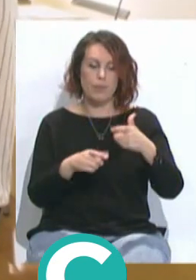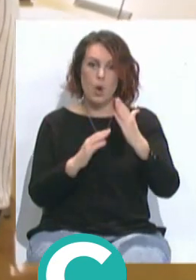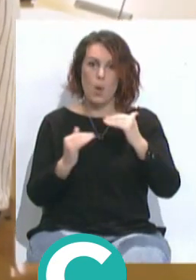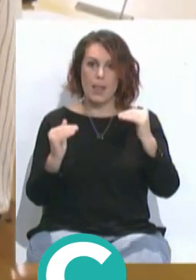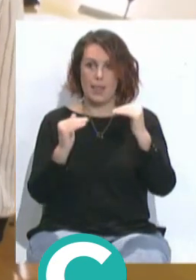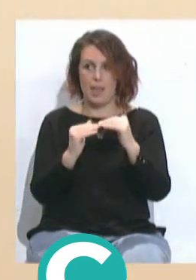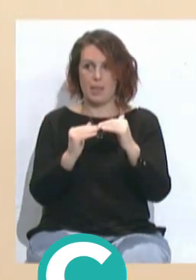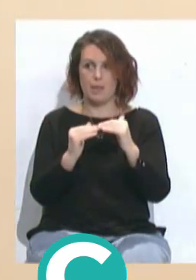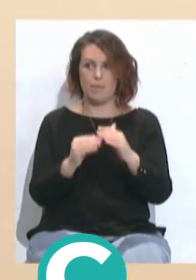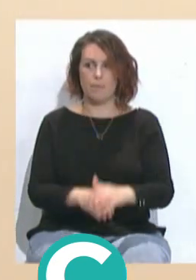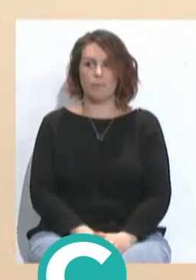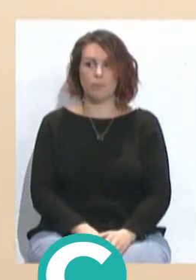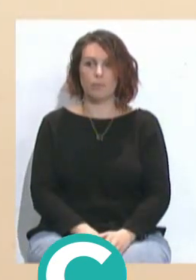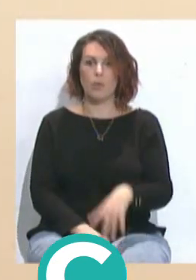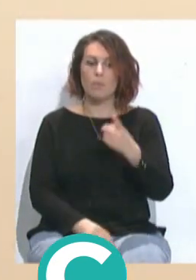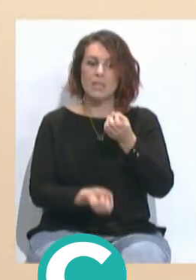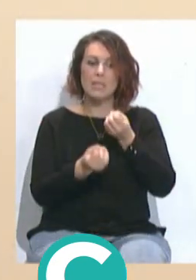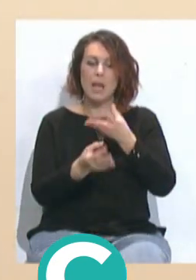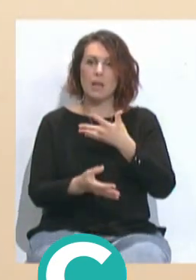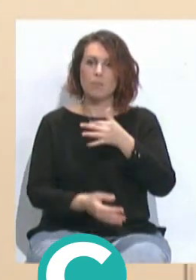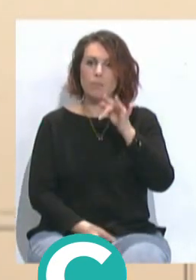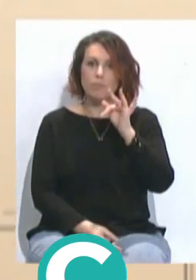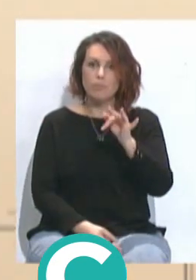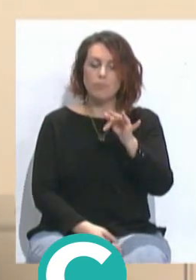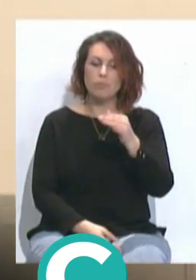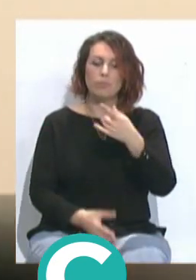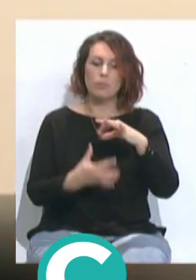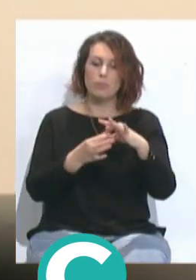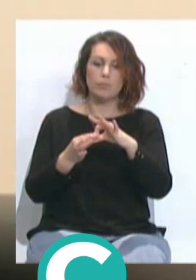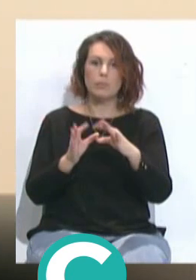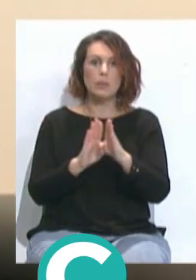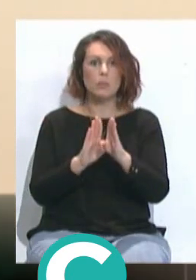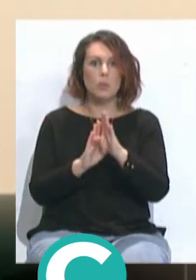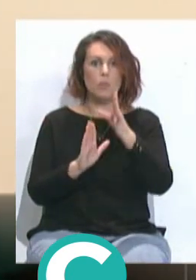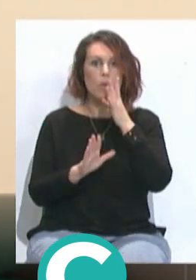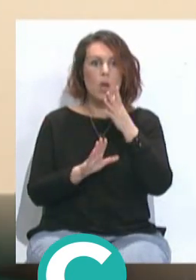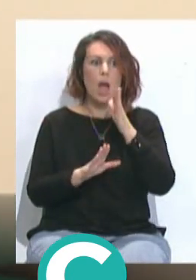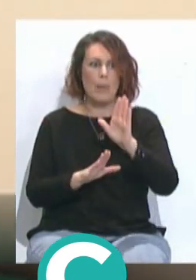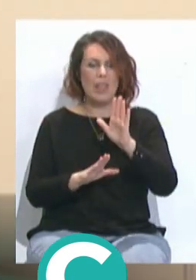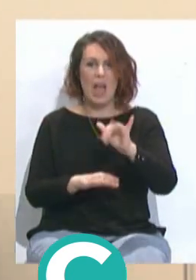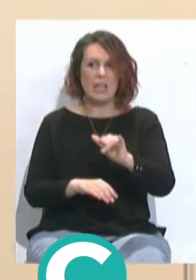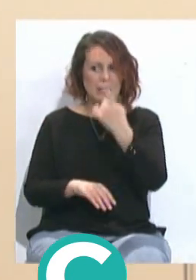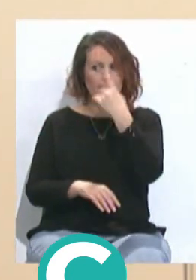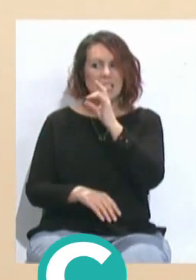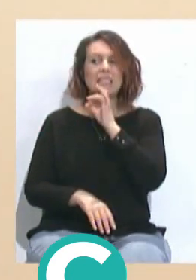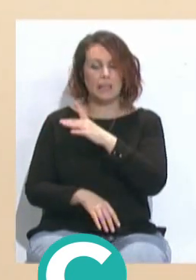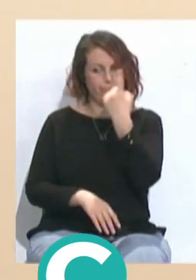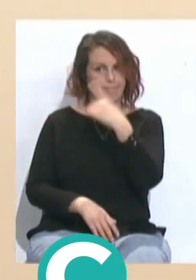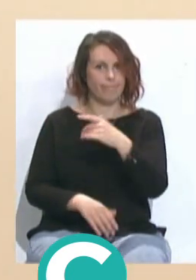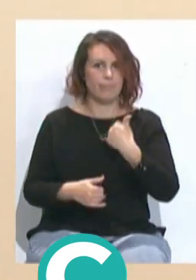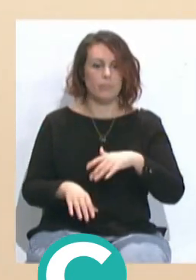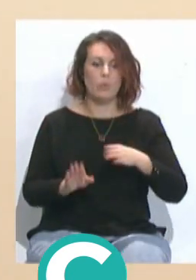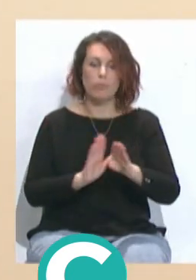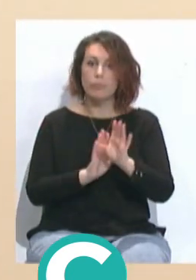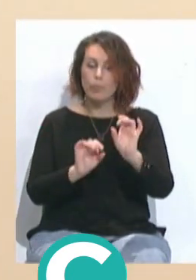la igualdad. Un mensaje optimista, sigamos unidos porque hay amenazas y las sabemos quiénes son, pero sigamos en esta